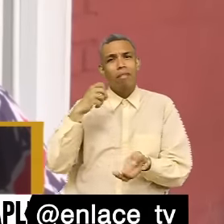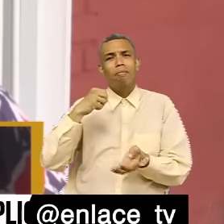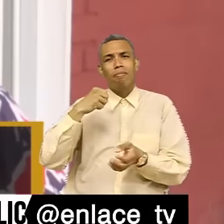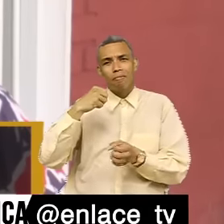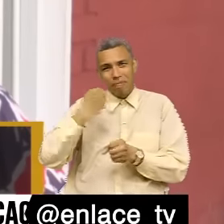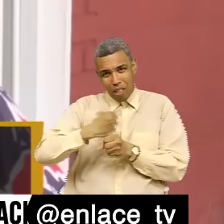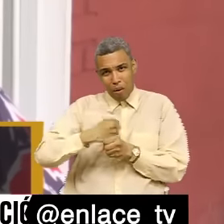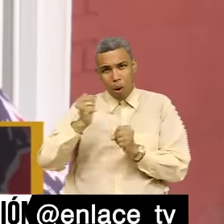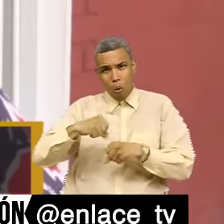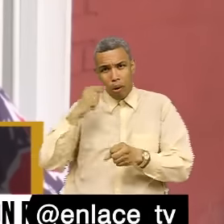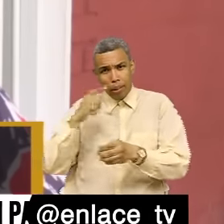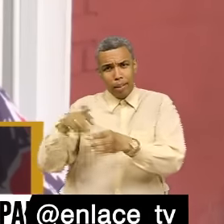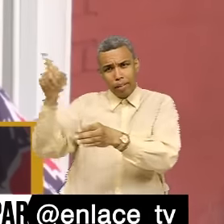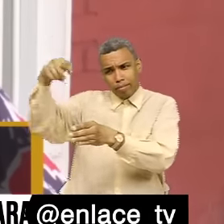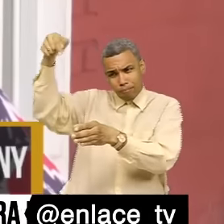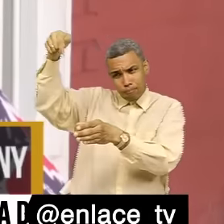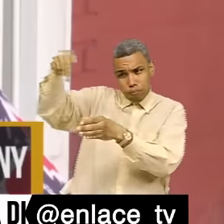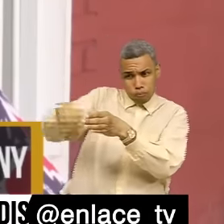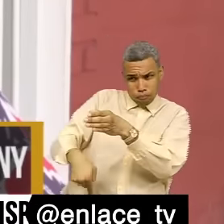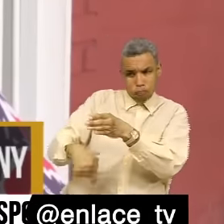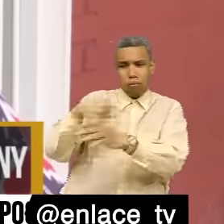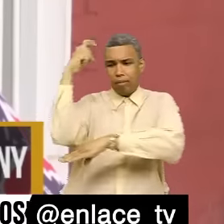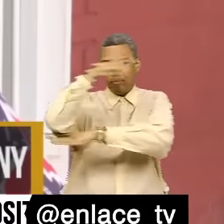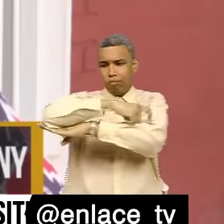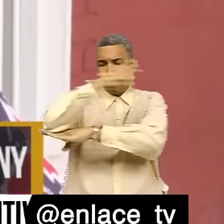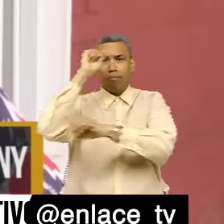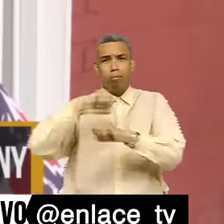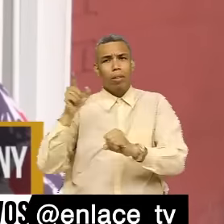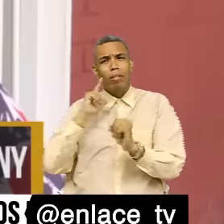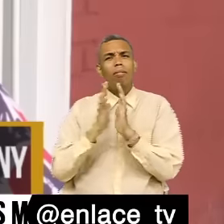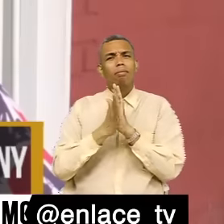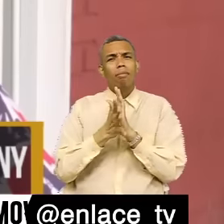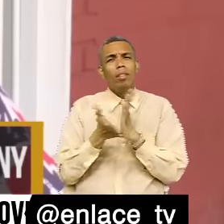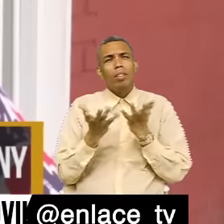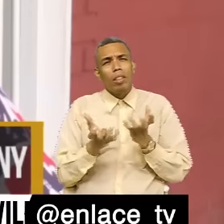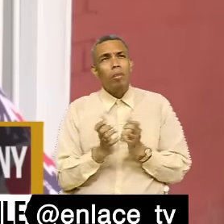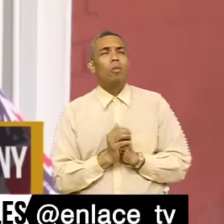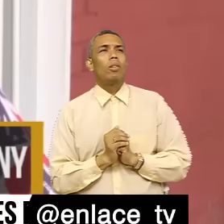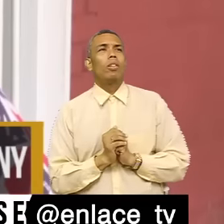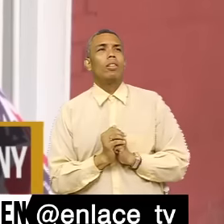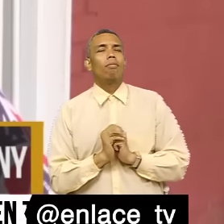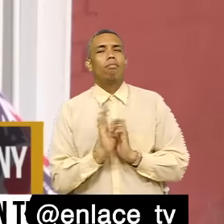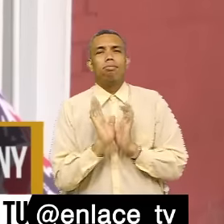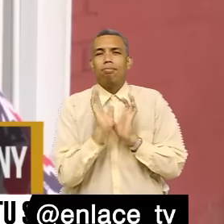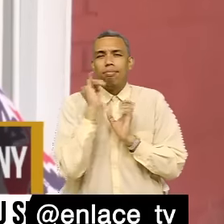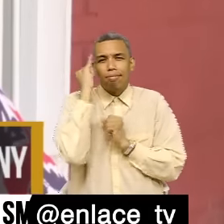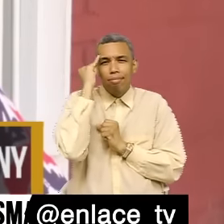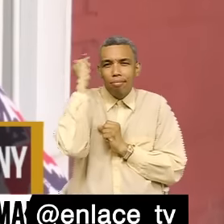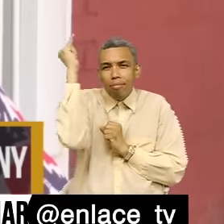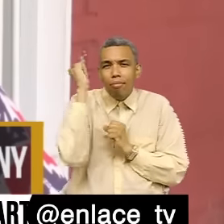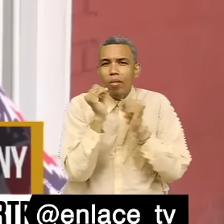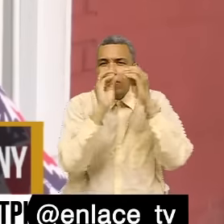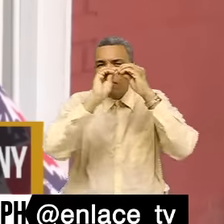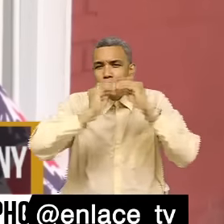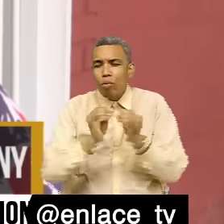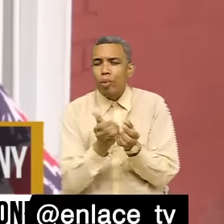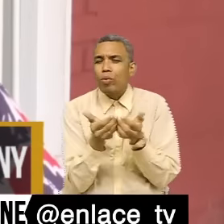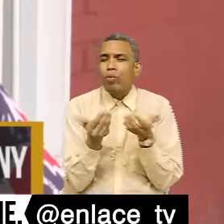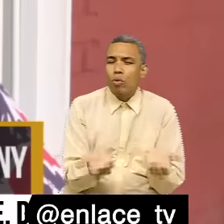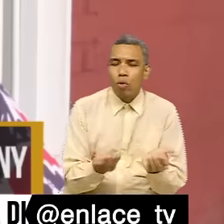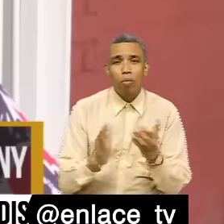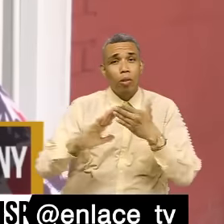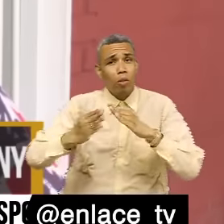hagan construcción de tejido empresarial, que sean más competitivos, y de igual manera que busquemos mecanismos que les ayude a ellos a